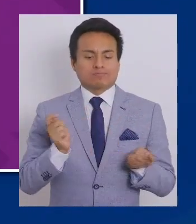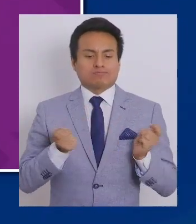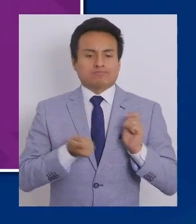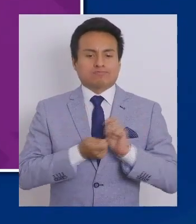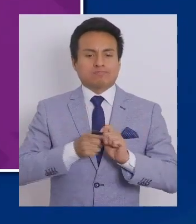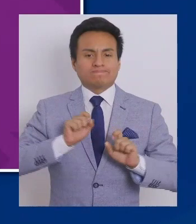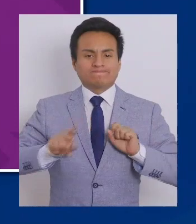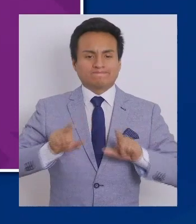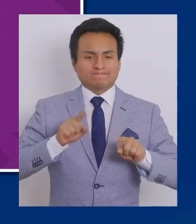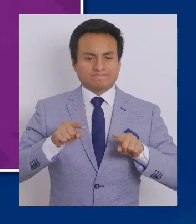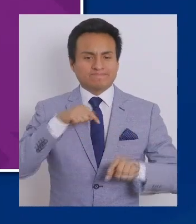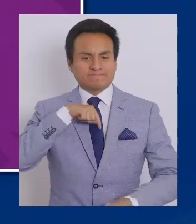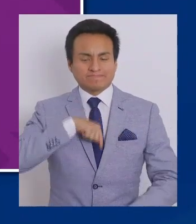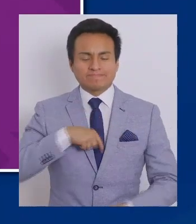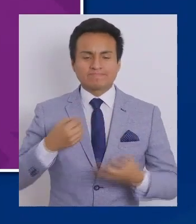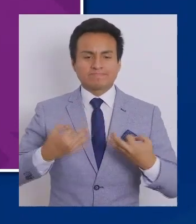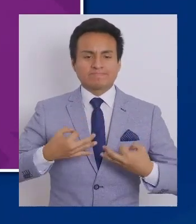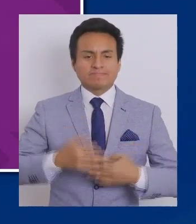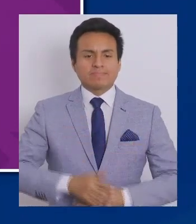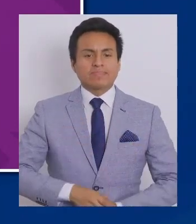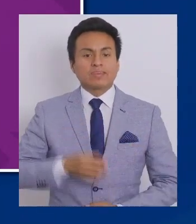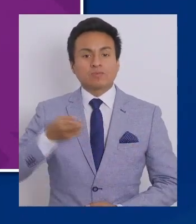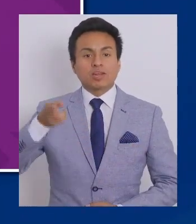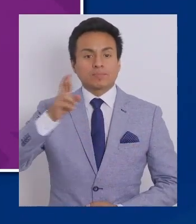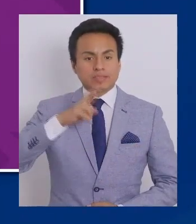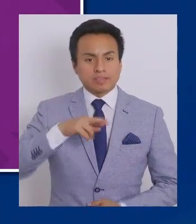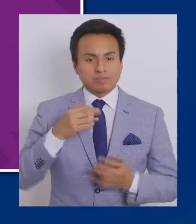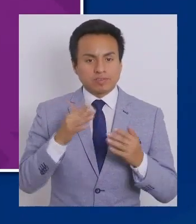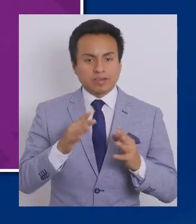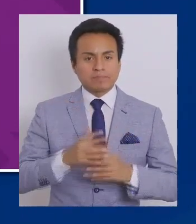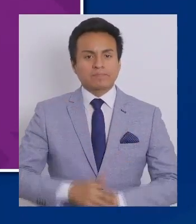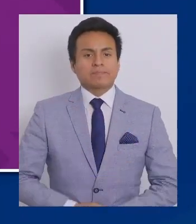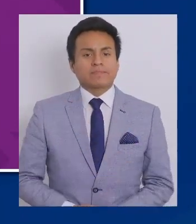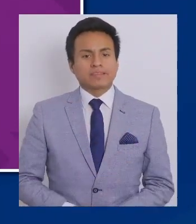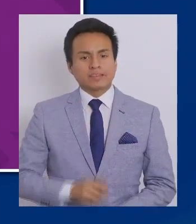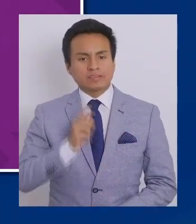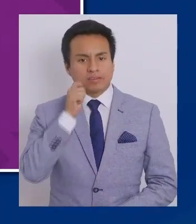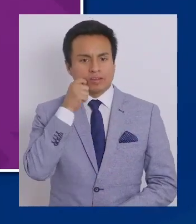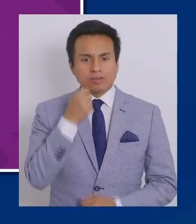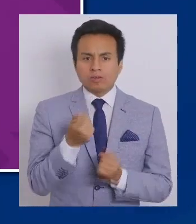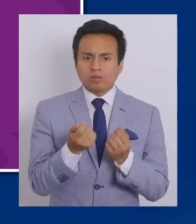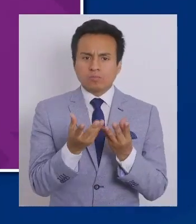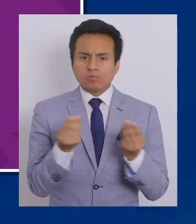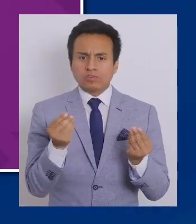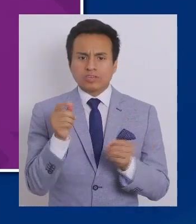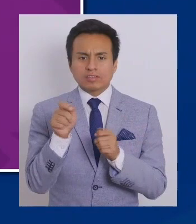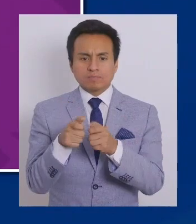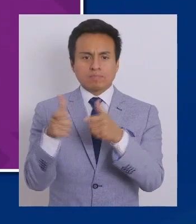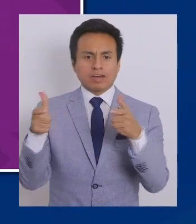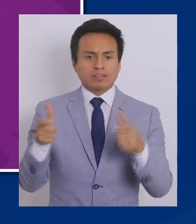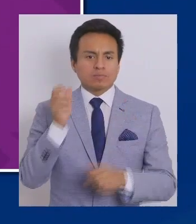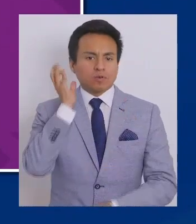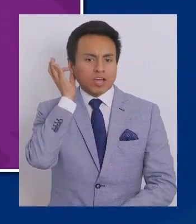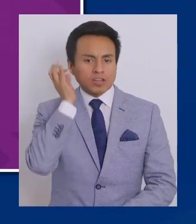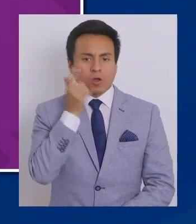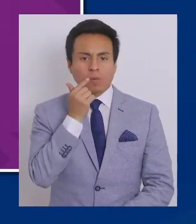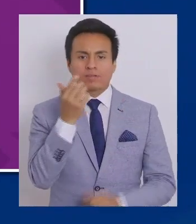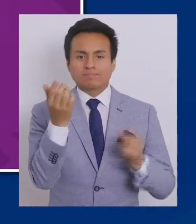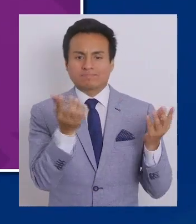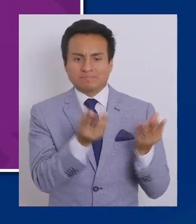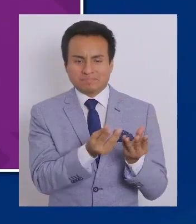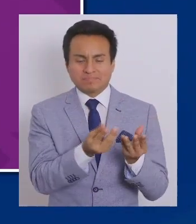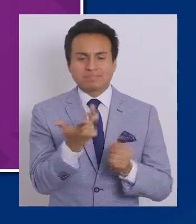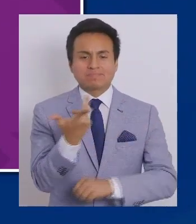como lo hemos venido repitiendo son muchos más las mujeres que los hombres los